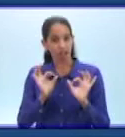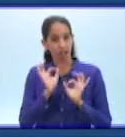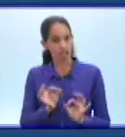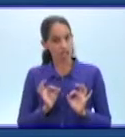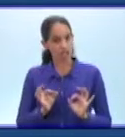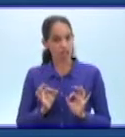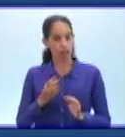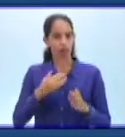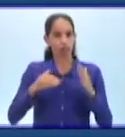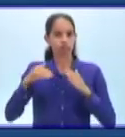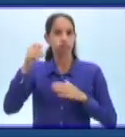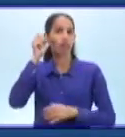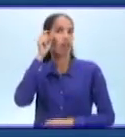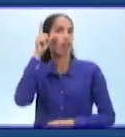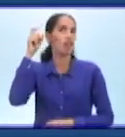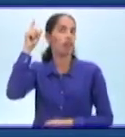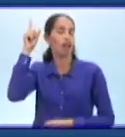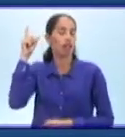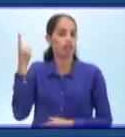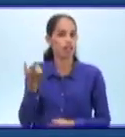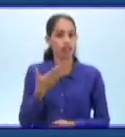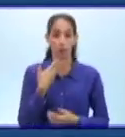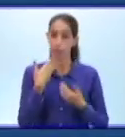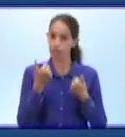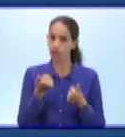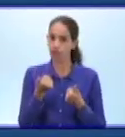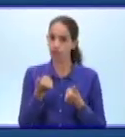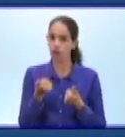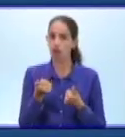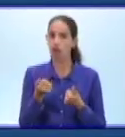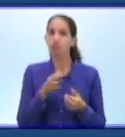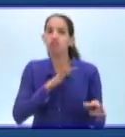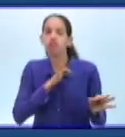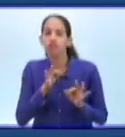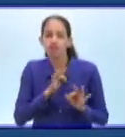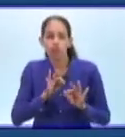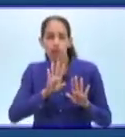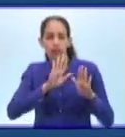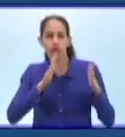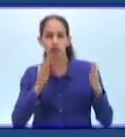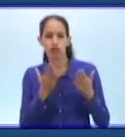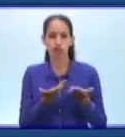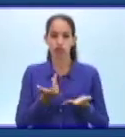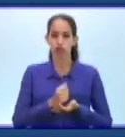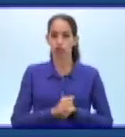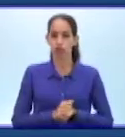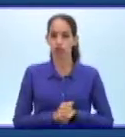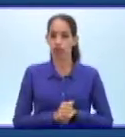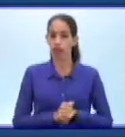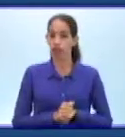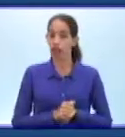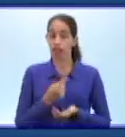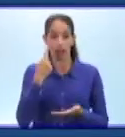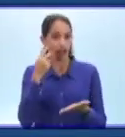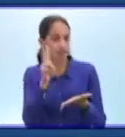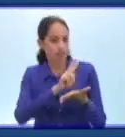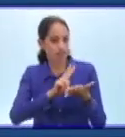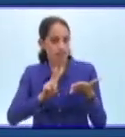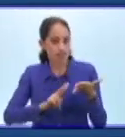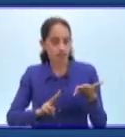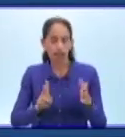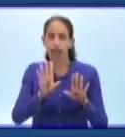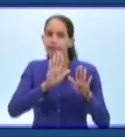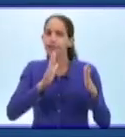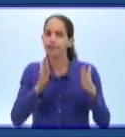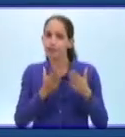personal, en nuestra formación como ser humano? No es leer por leer, es leer